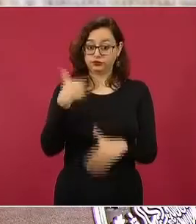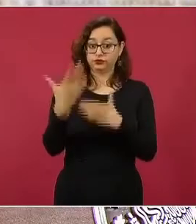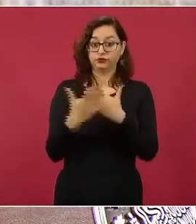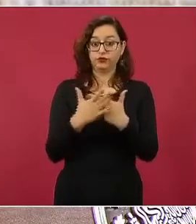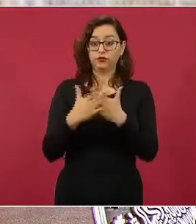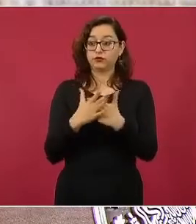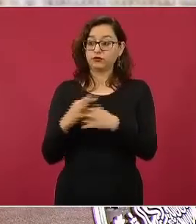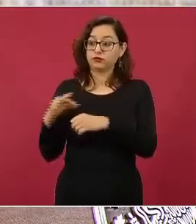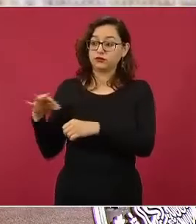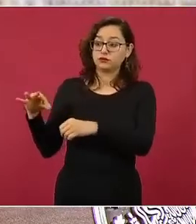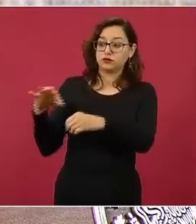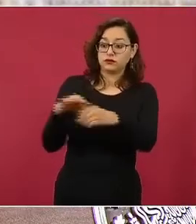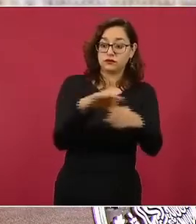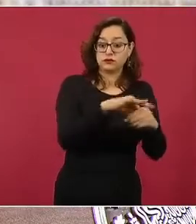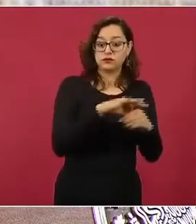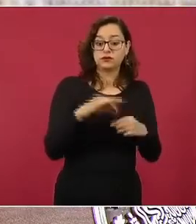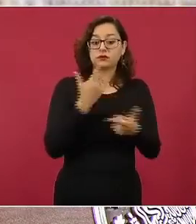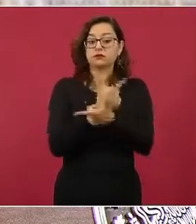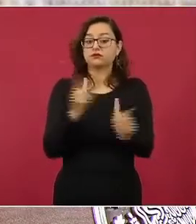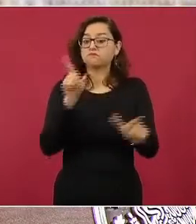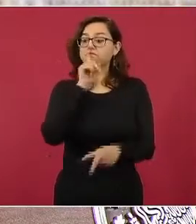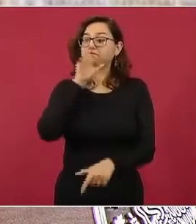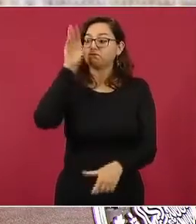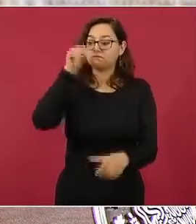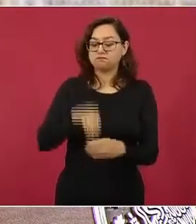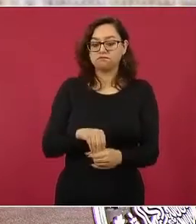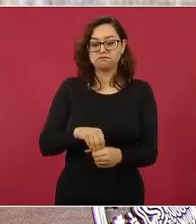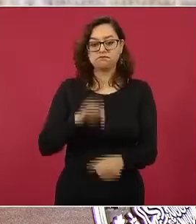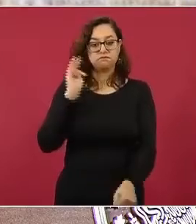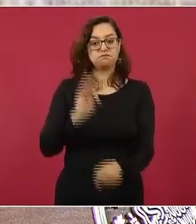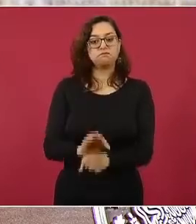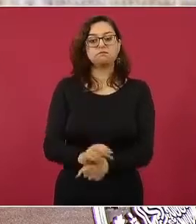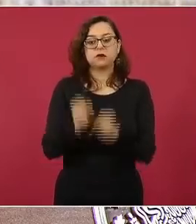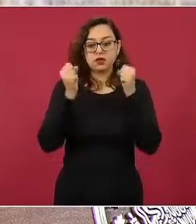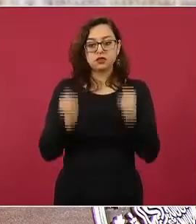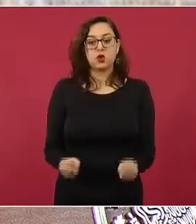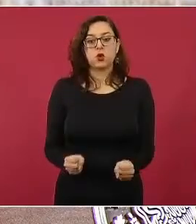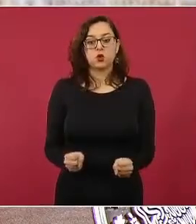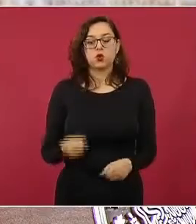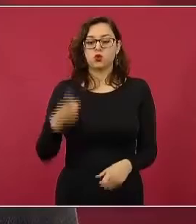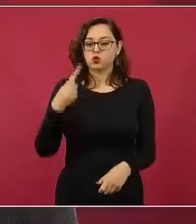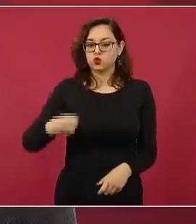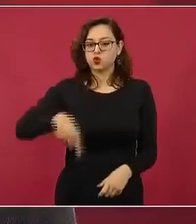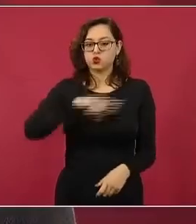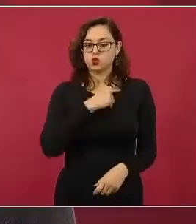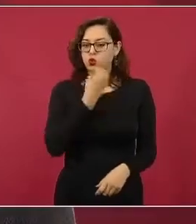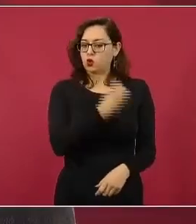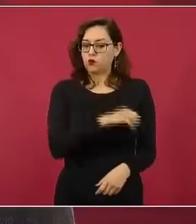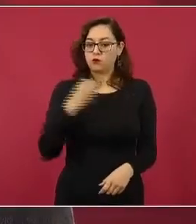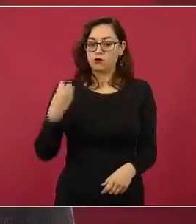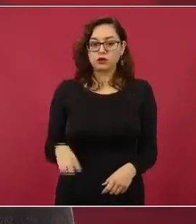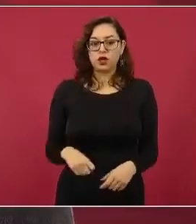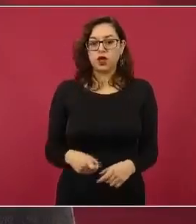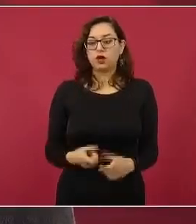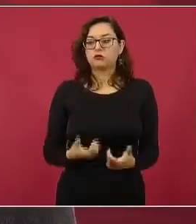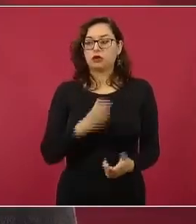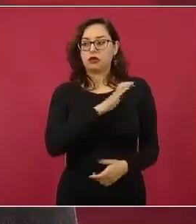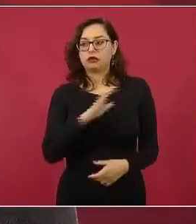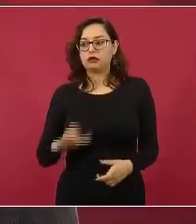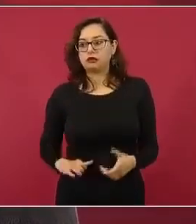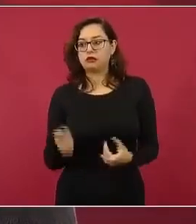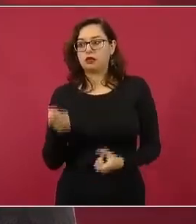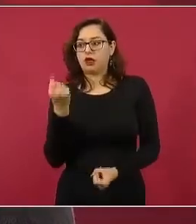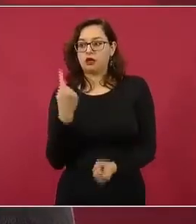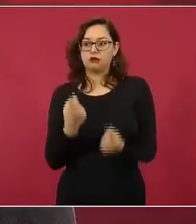protesta de extrabajadores de Pemex que fueron despedidos por estar buscando que se ejerza un voto libre y un